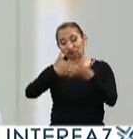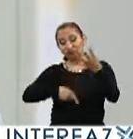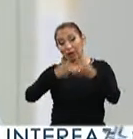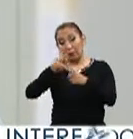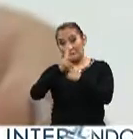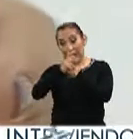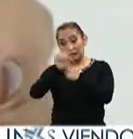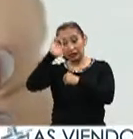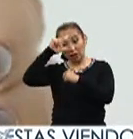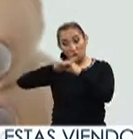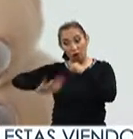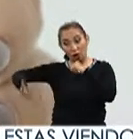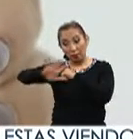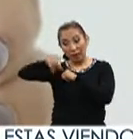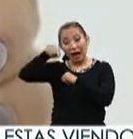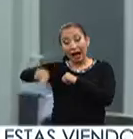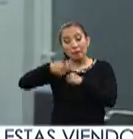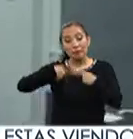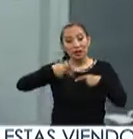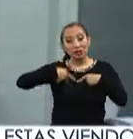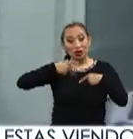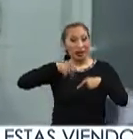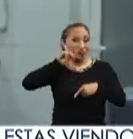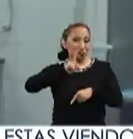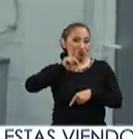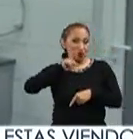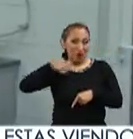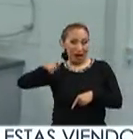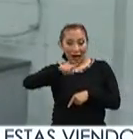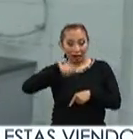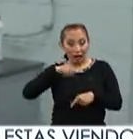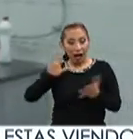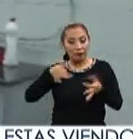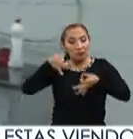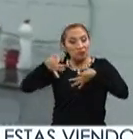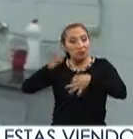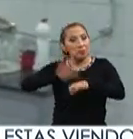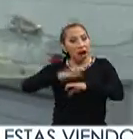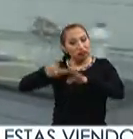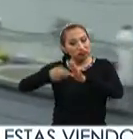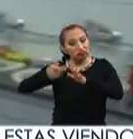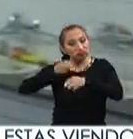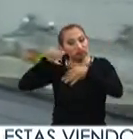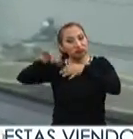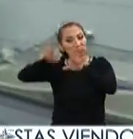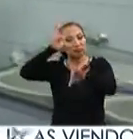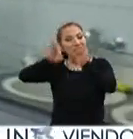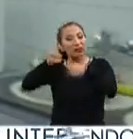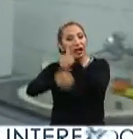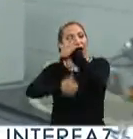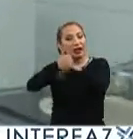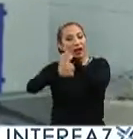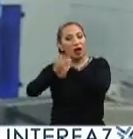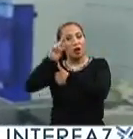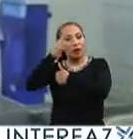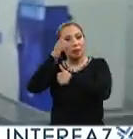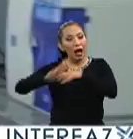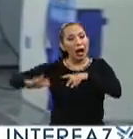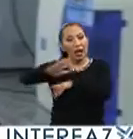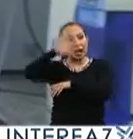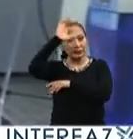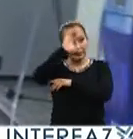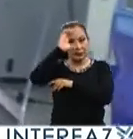de naciones europeas en la que la población femenina está optando con mayor frecuencia por carreras universitarias del